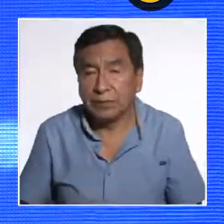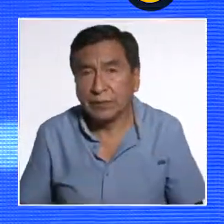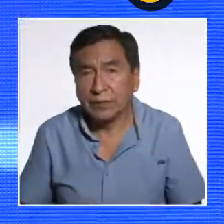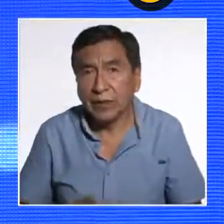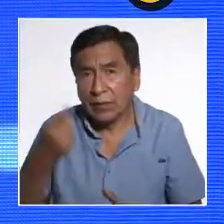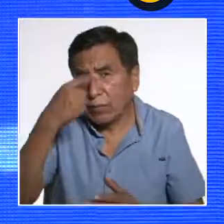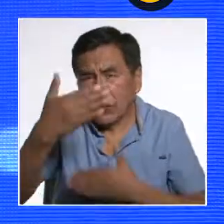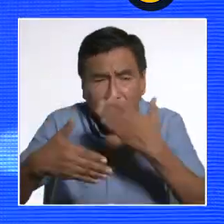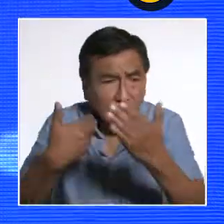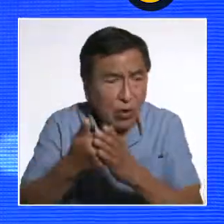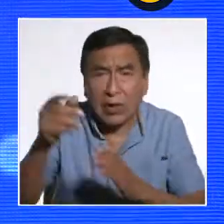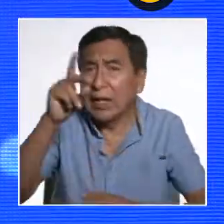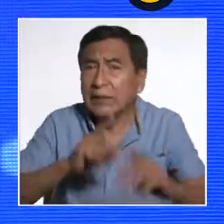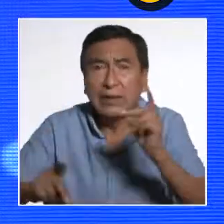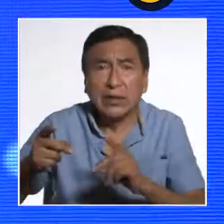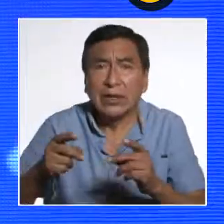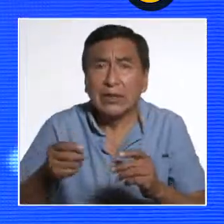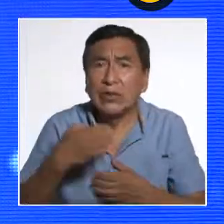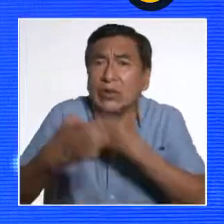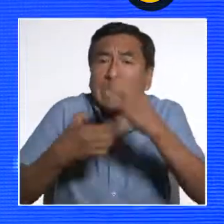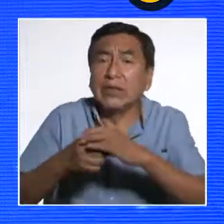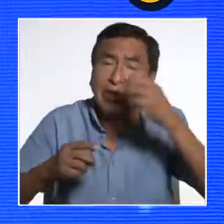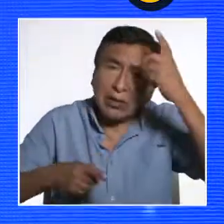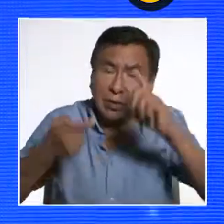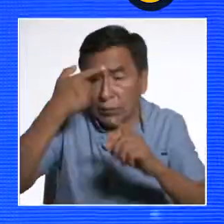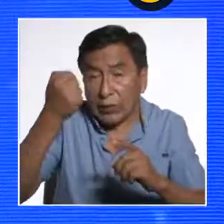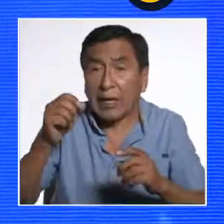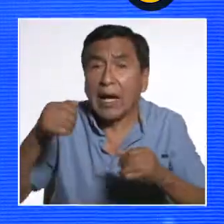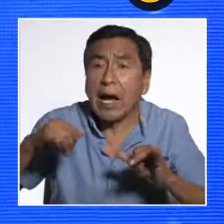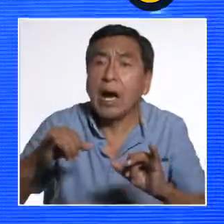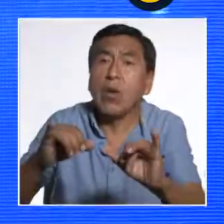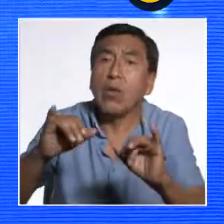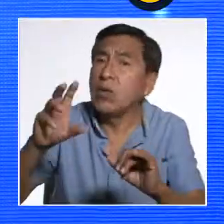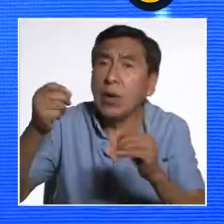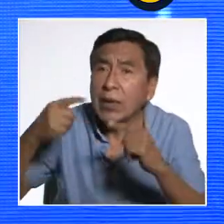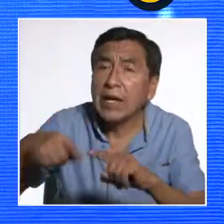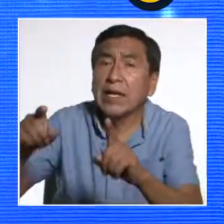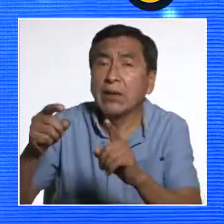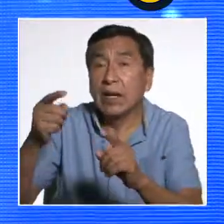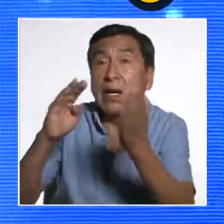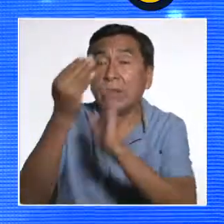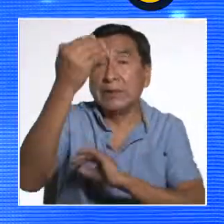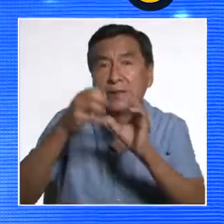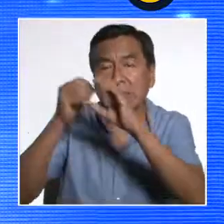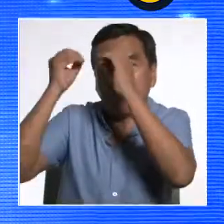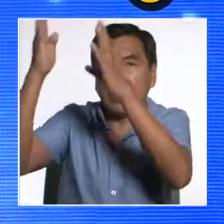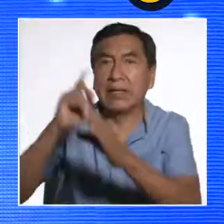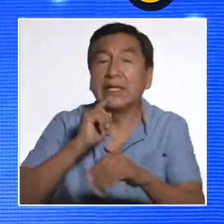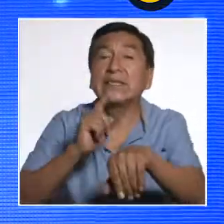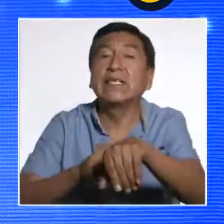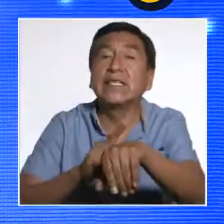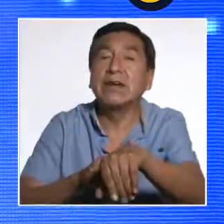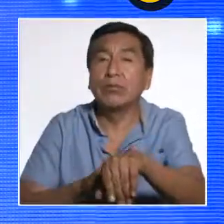por toda la humanidad, un grito de dolor. ¿Por qué? Porque Él todavía no había ido a la presencia del Padre. Y es el tiempo.